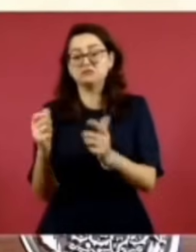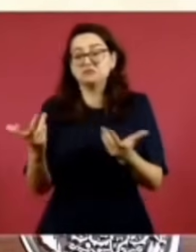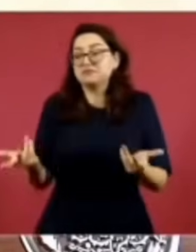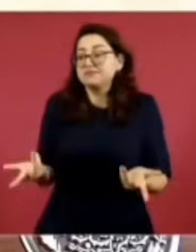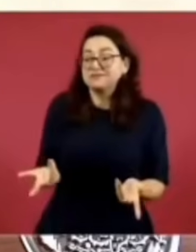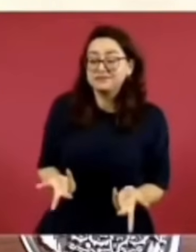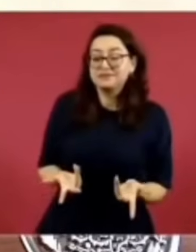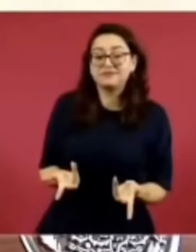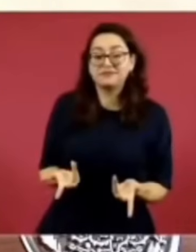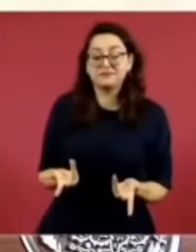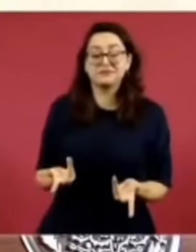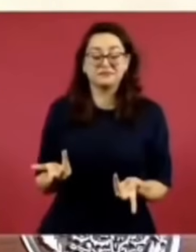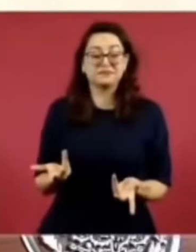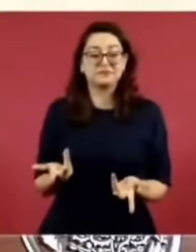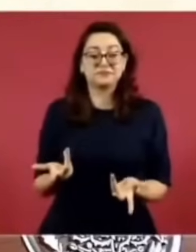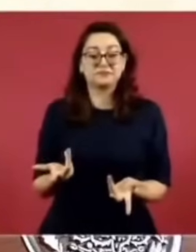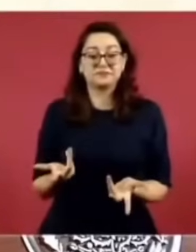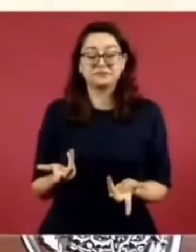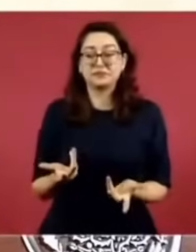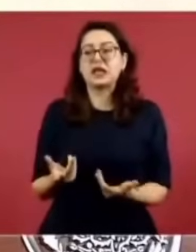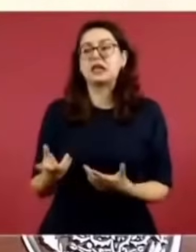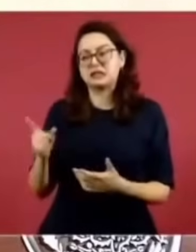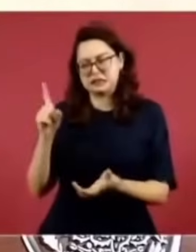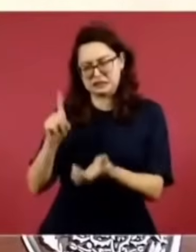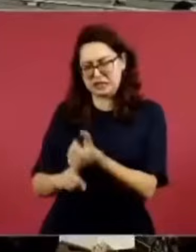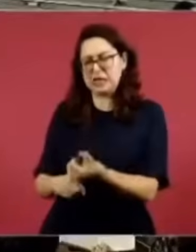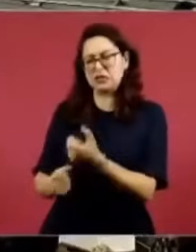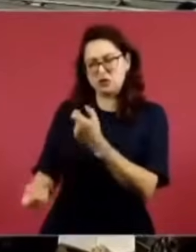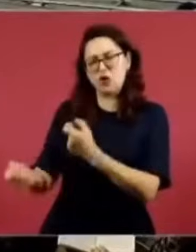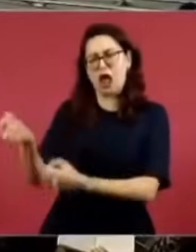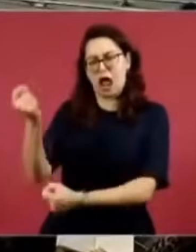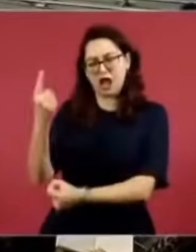Desde luego, como en todo, hay excepciones honrosas,